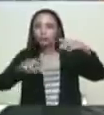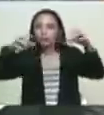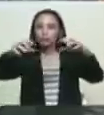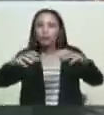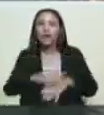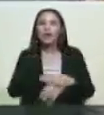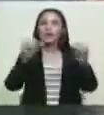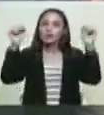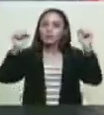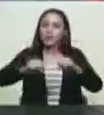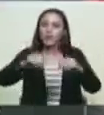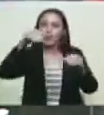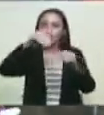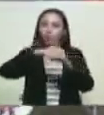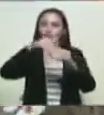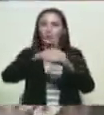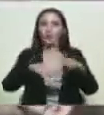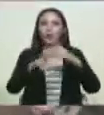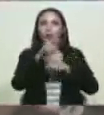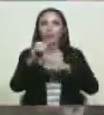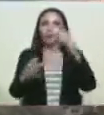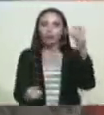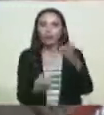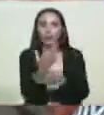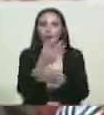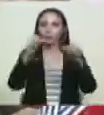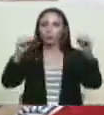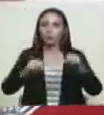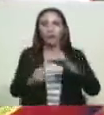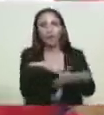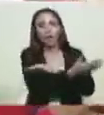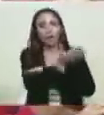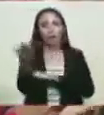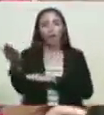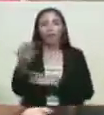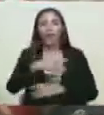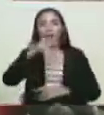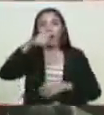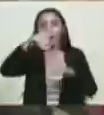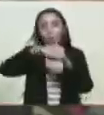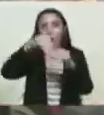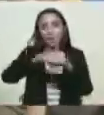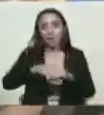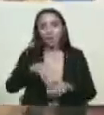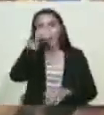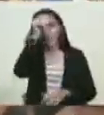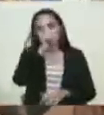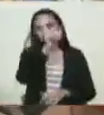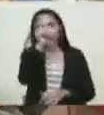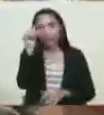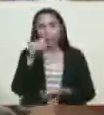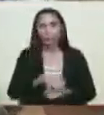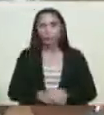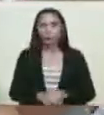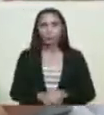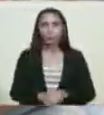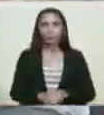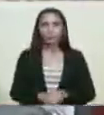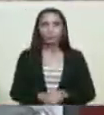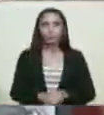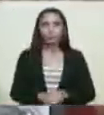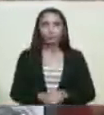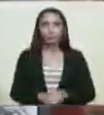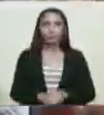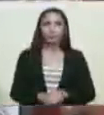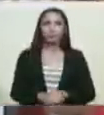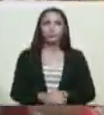habrá elecciones el 20 de mayo y el pueblo a la calle a votar. A votar, a votar, todos a